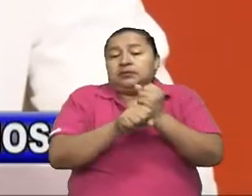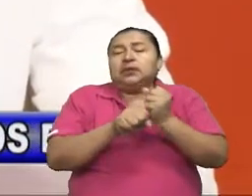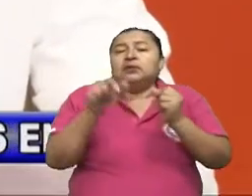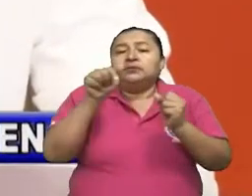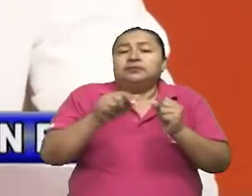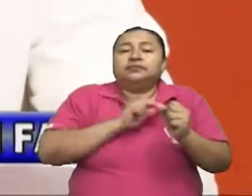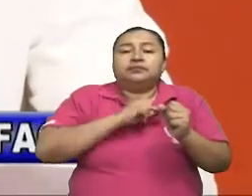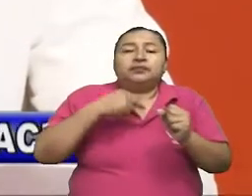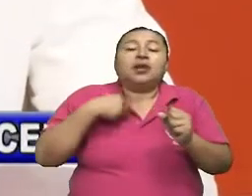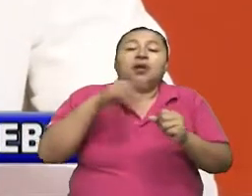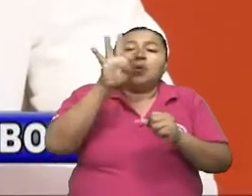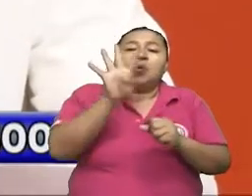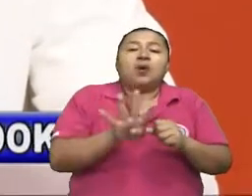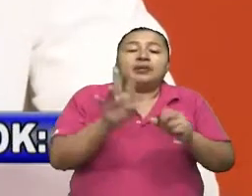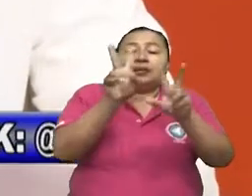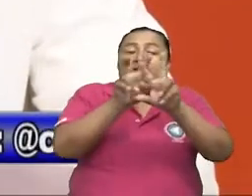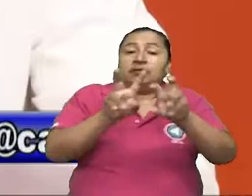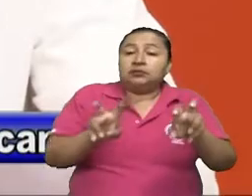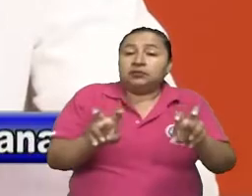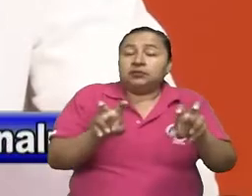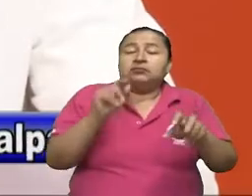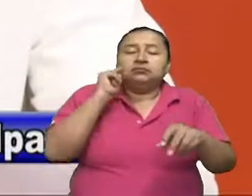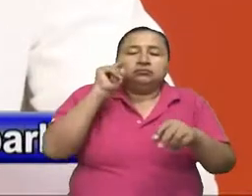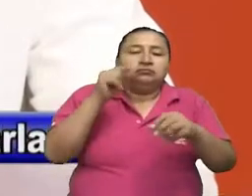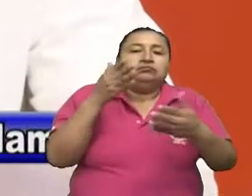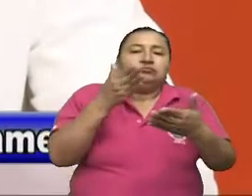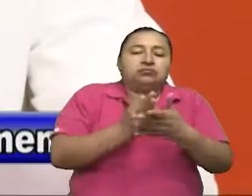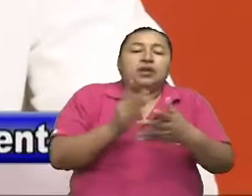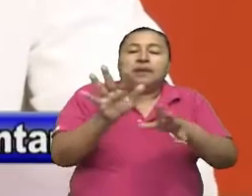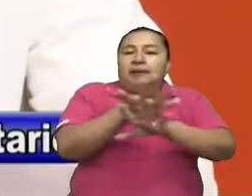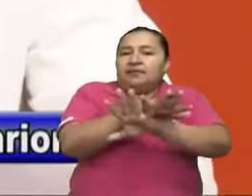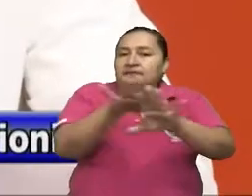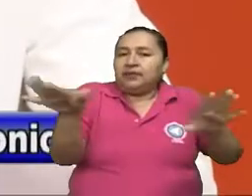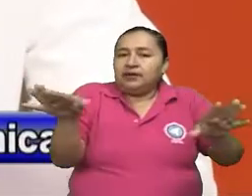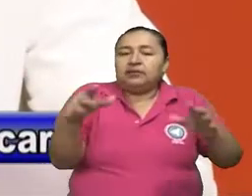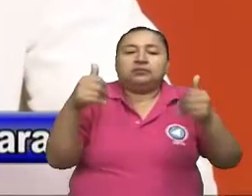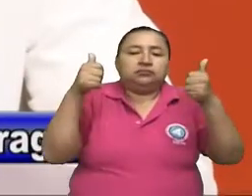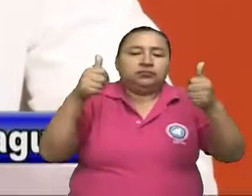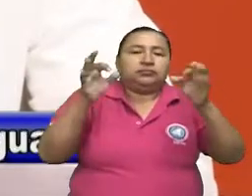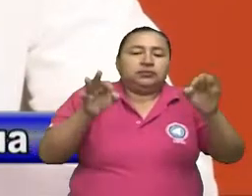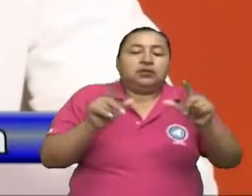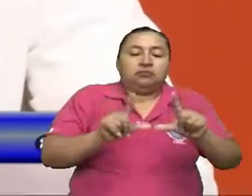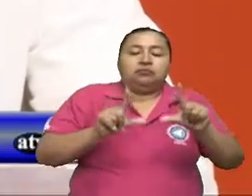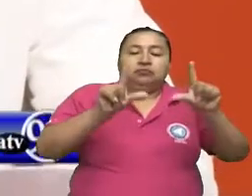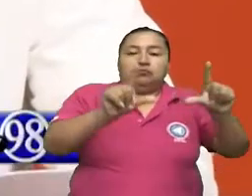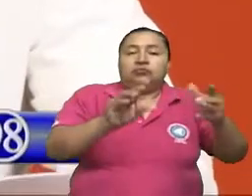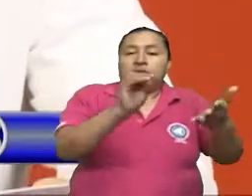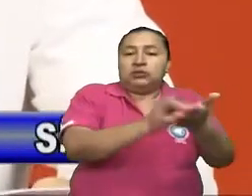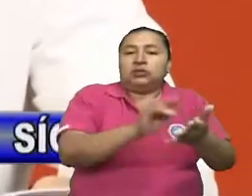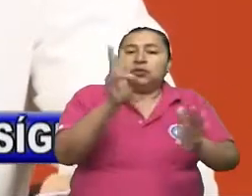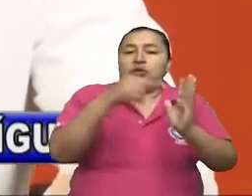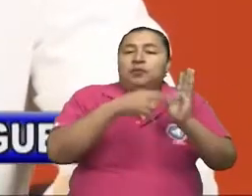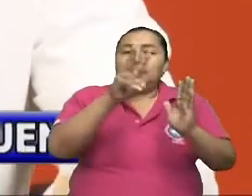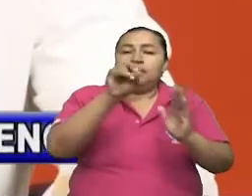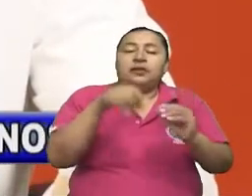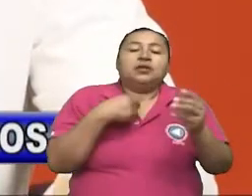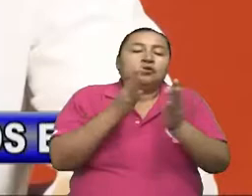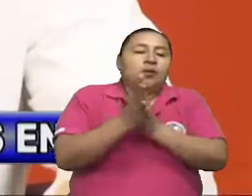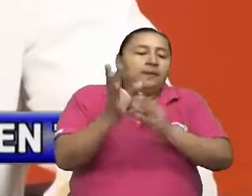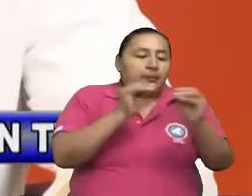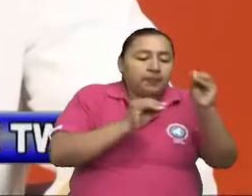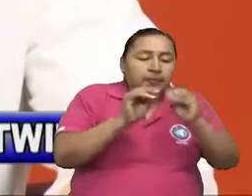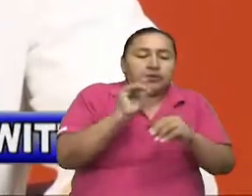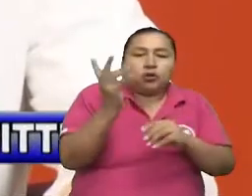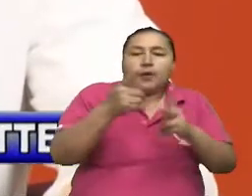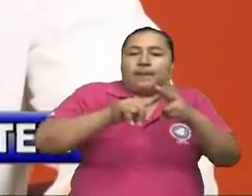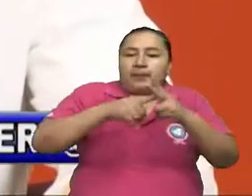corte evaluativo y al cierre exitoso de la matrícula 2020 y a todos los preparativos para el buen inicio